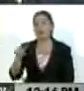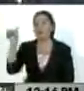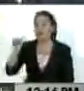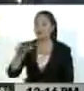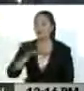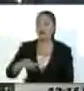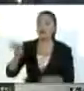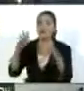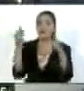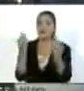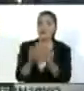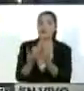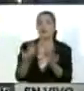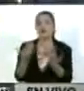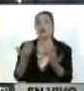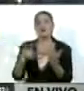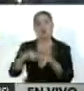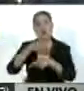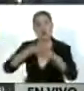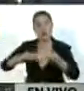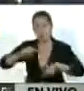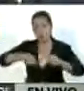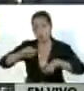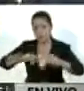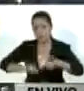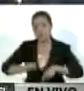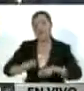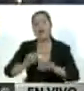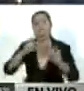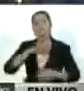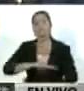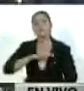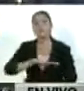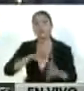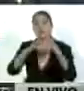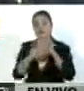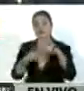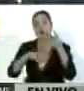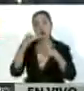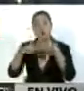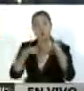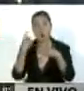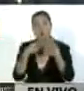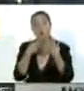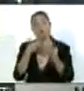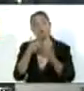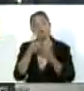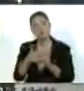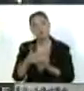familia afectada, los comerciantes, que la Gran Misión Barrio Nuevo, Barrio Tricolor, le tiende la mano